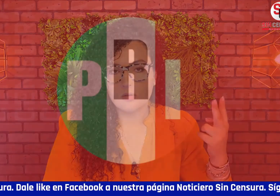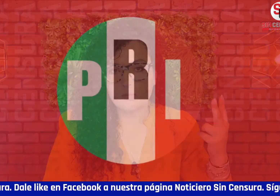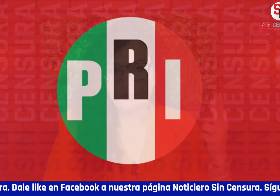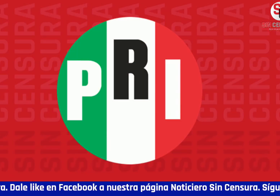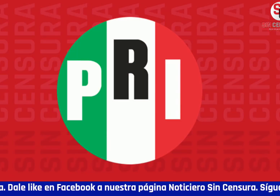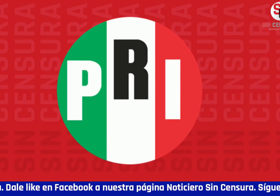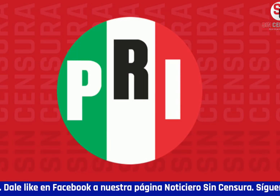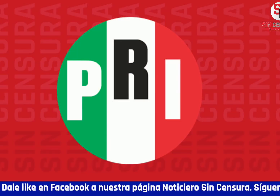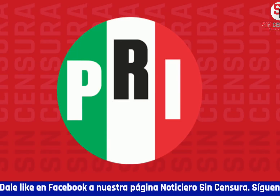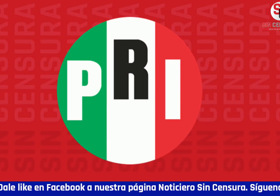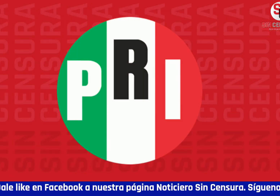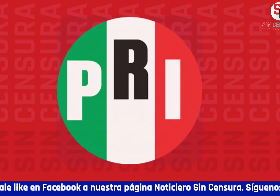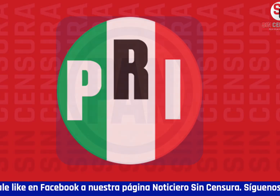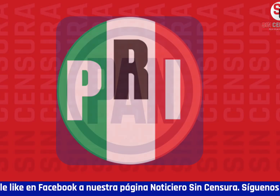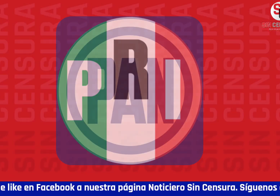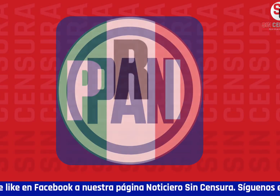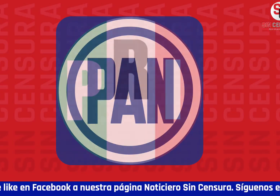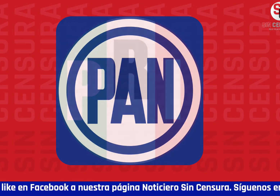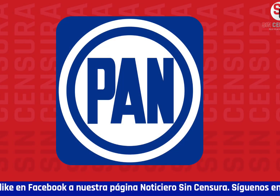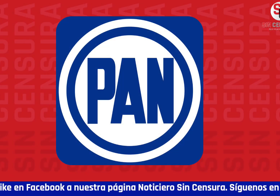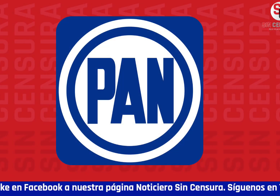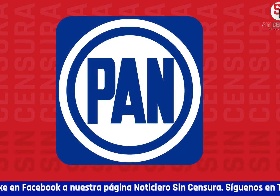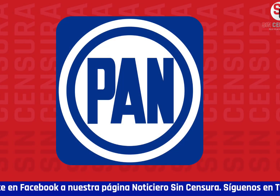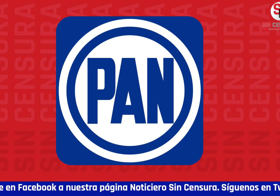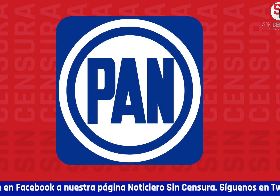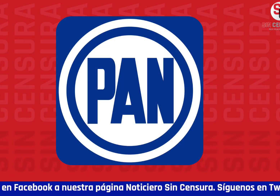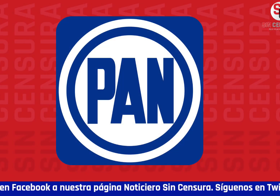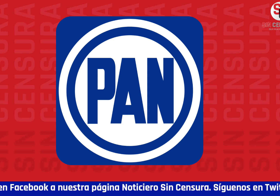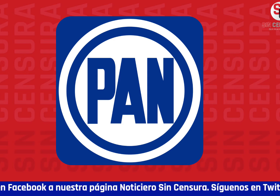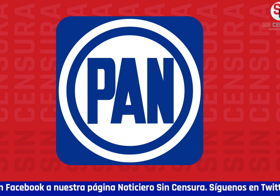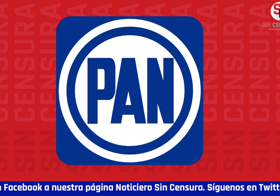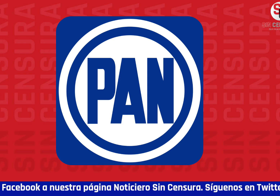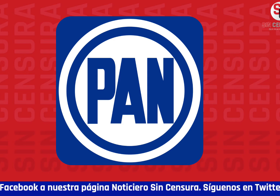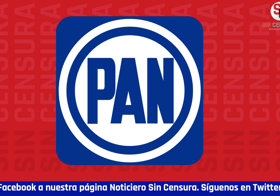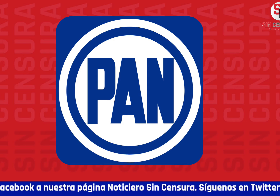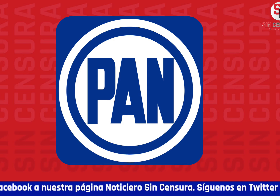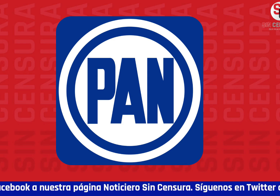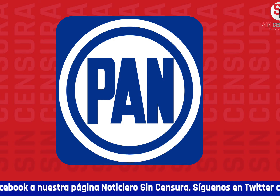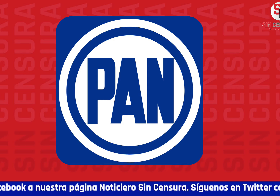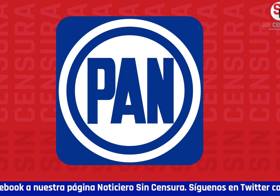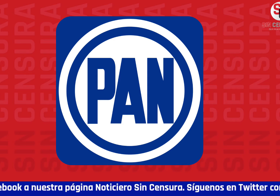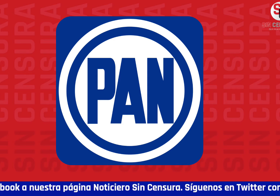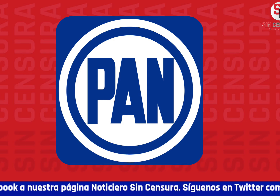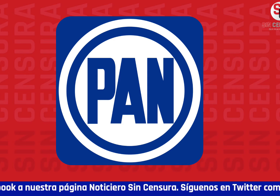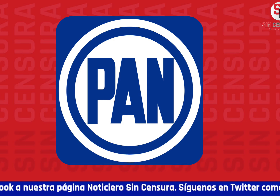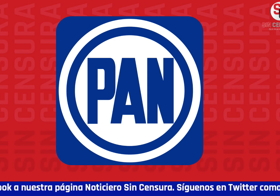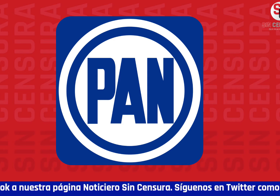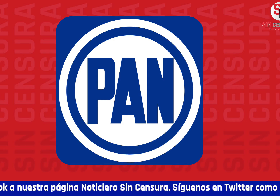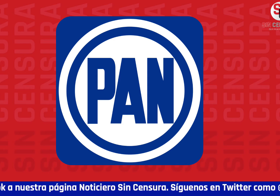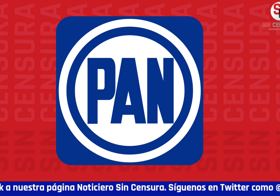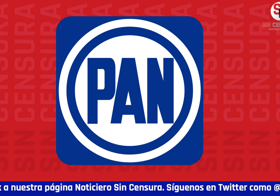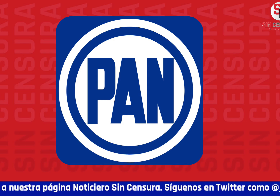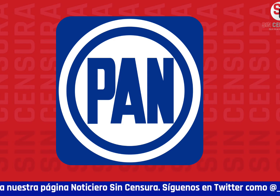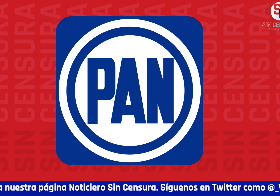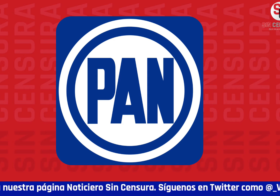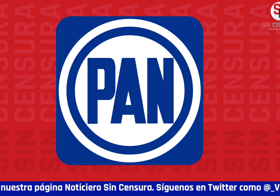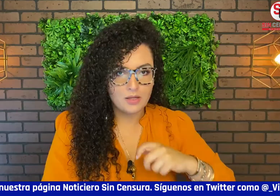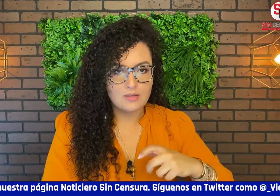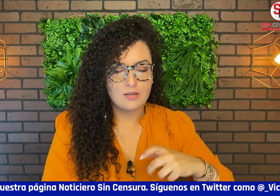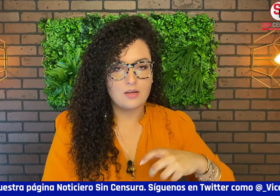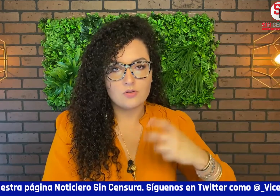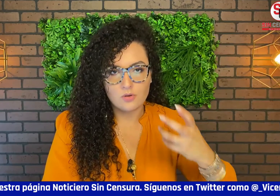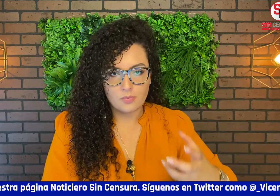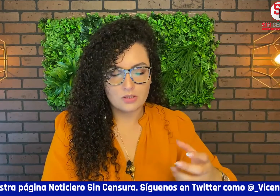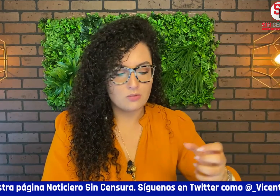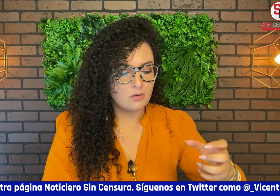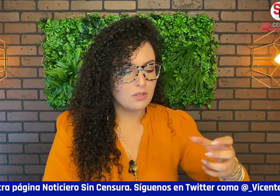Dos, pues es un brinco en la vida del porfiriato, luego viene Lázaro Cárdenas, rescata los bienes